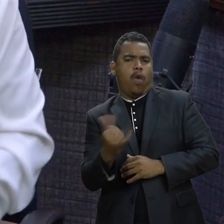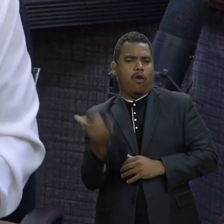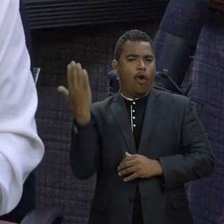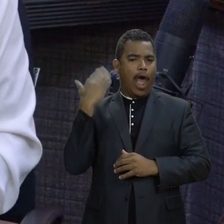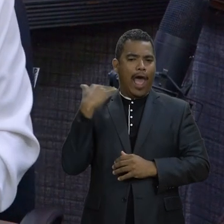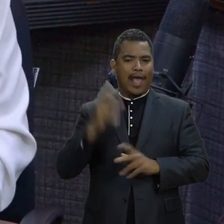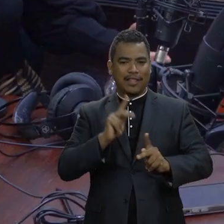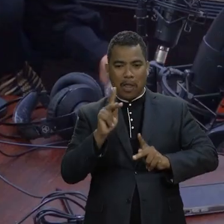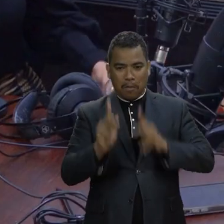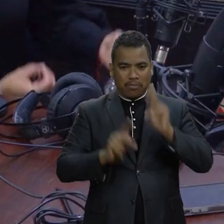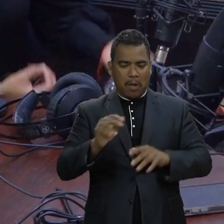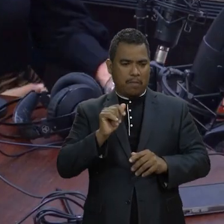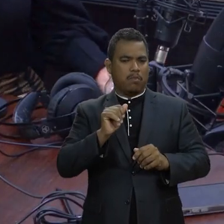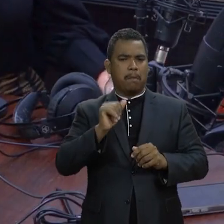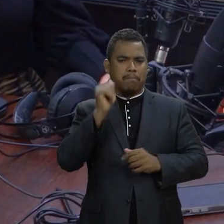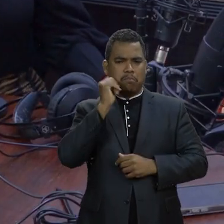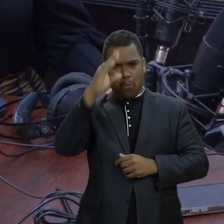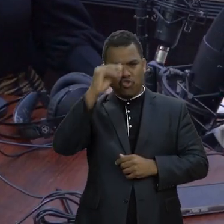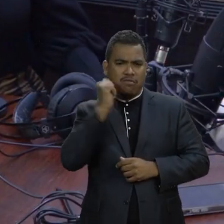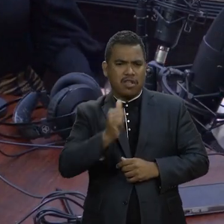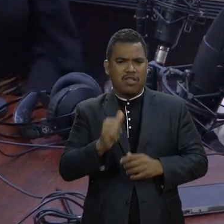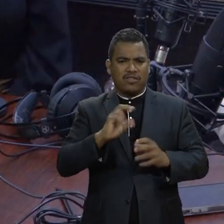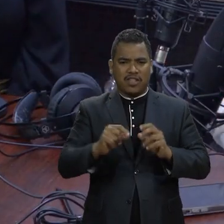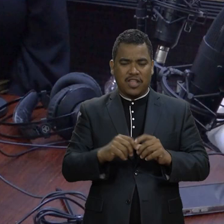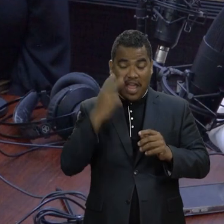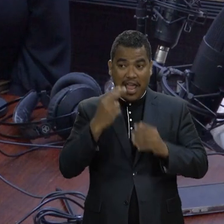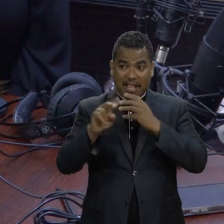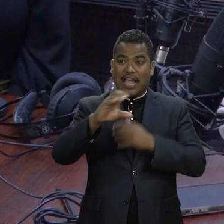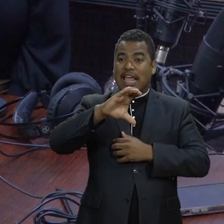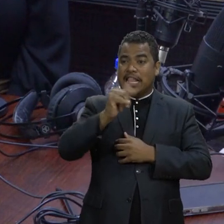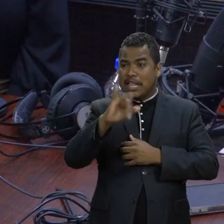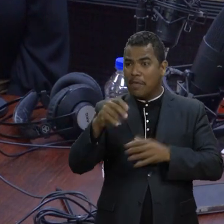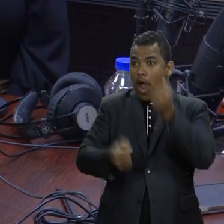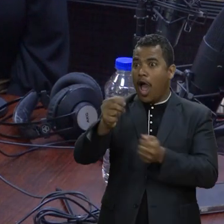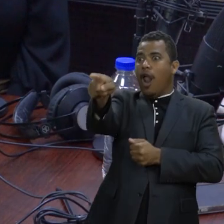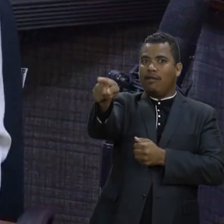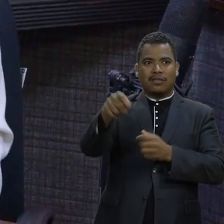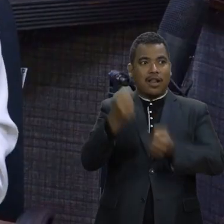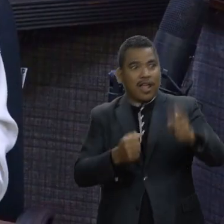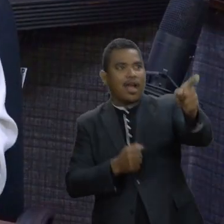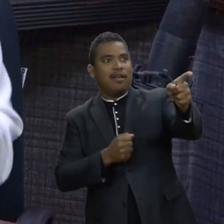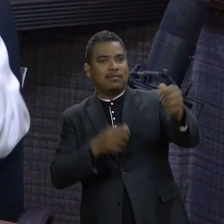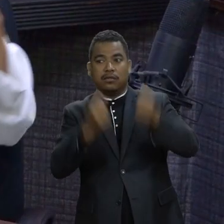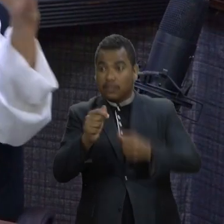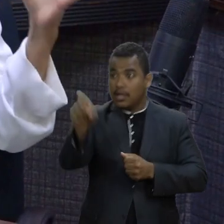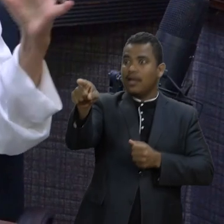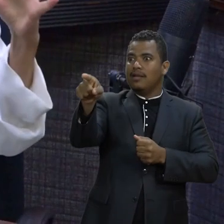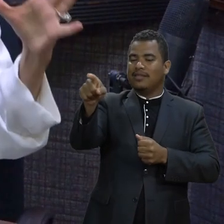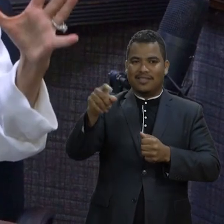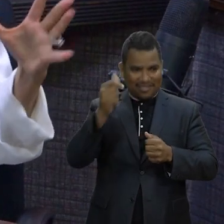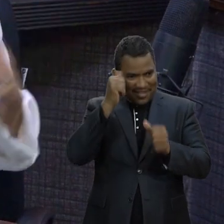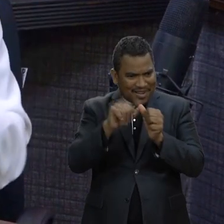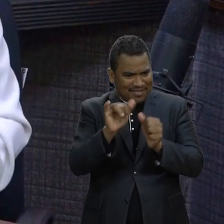como Lorena no puede estar en todo, también tiene un buen equipo, me imagino, de trabajo, un buen equipo de trabajo. Che, yo, ajá. Si la gente quiere que yo tenga como la CIA o el